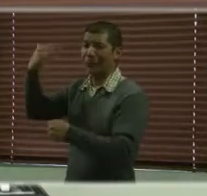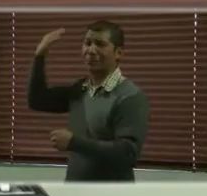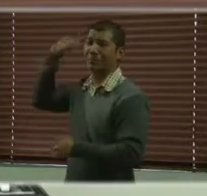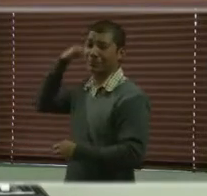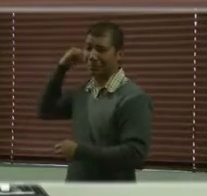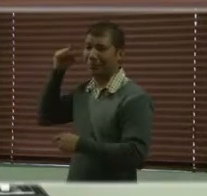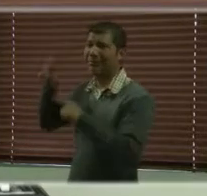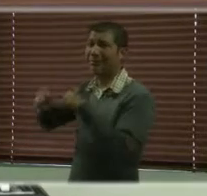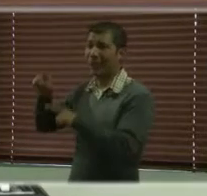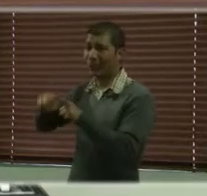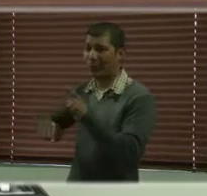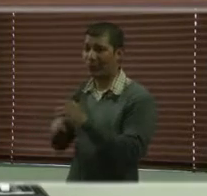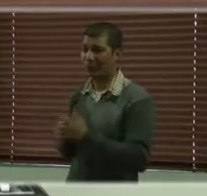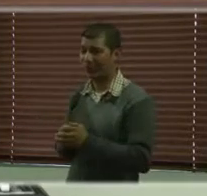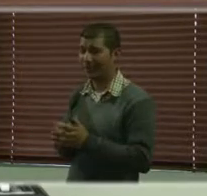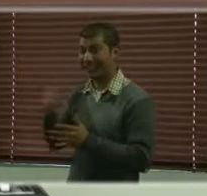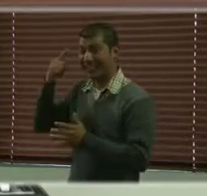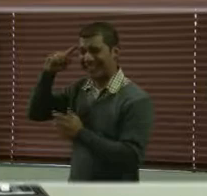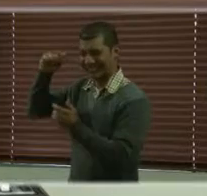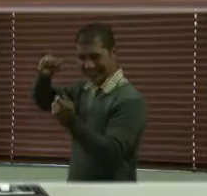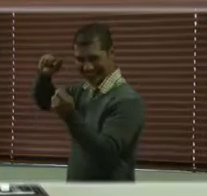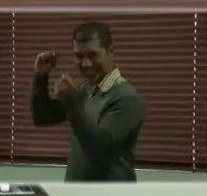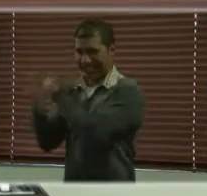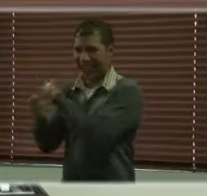ha sido un poco complicado